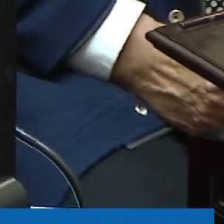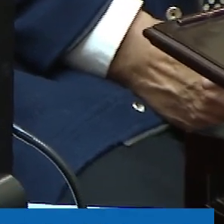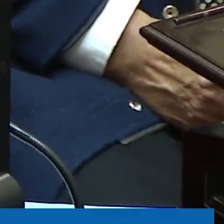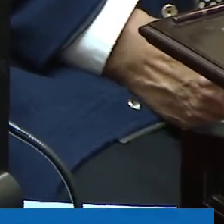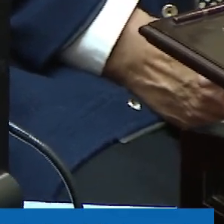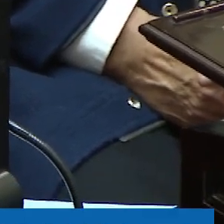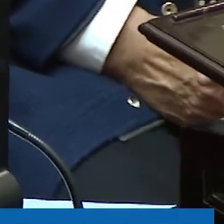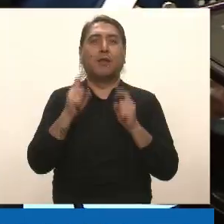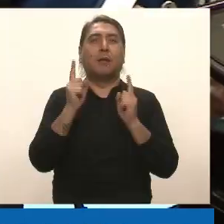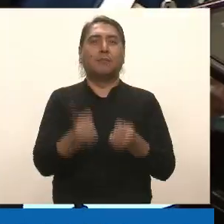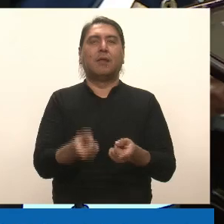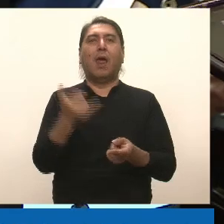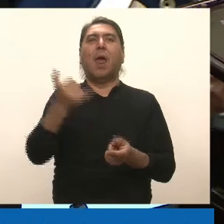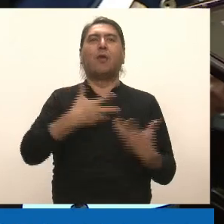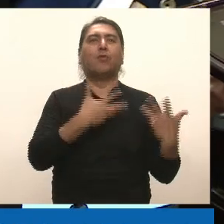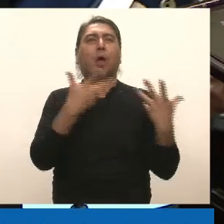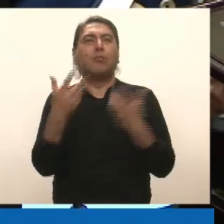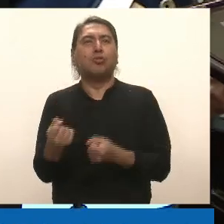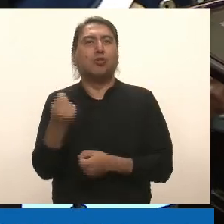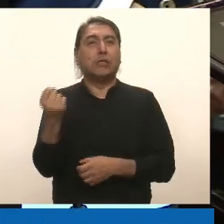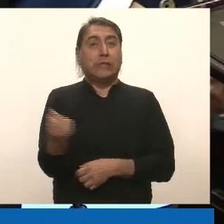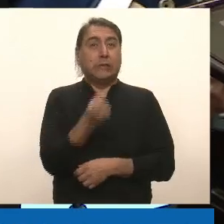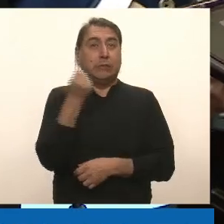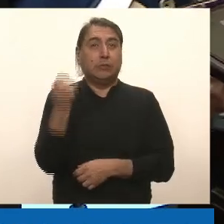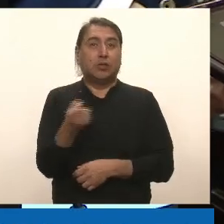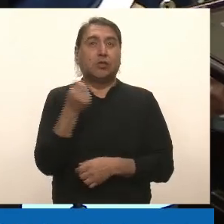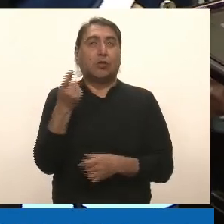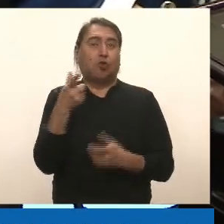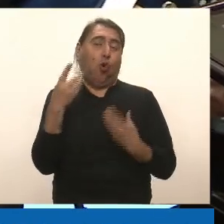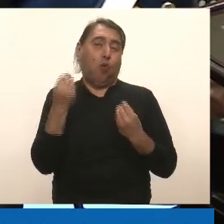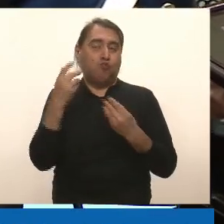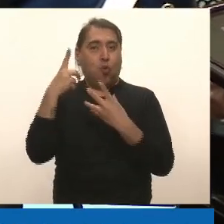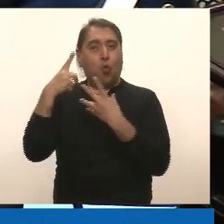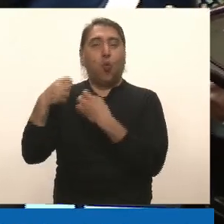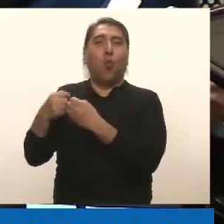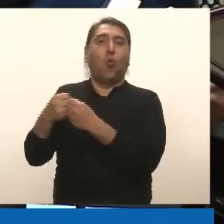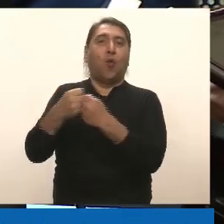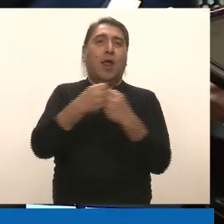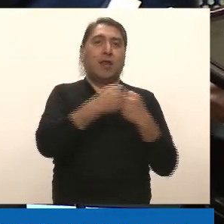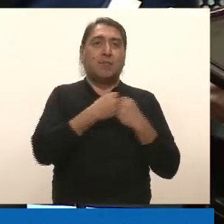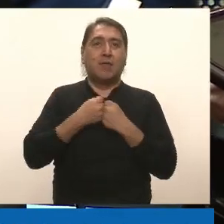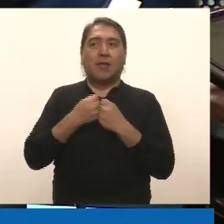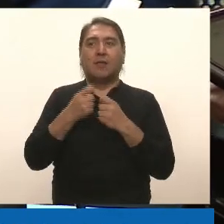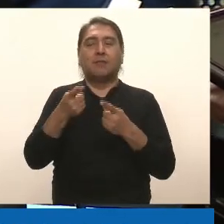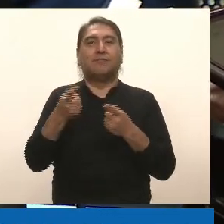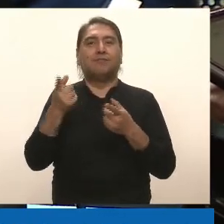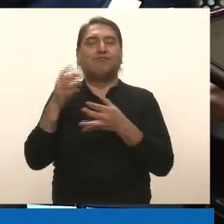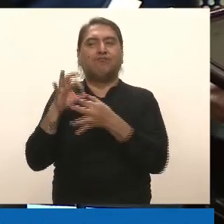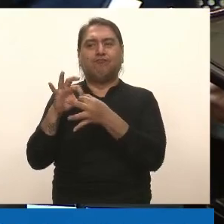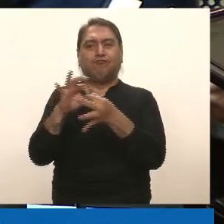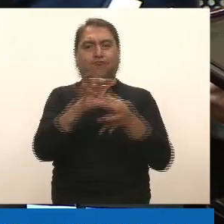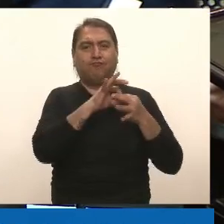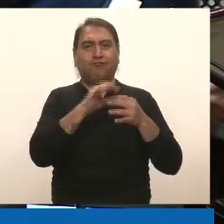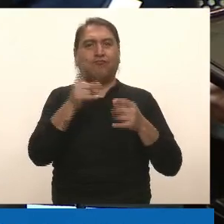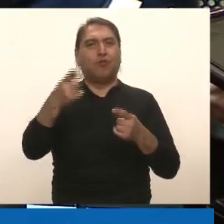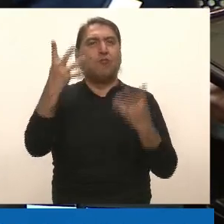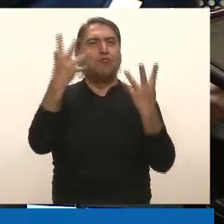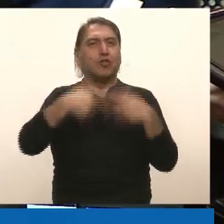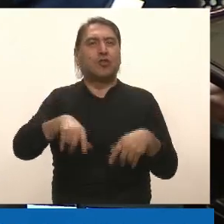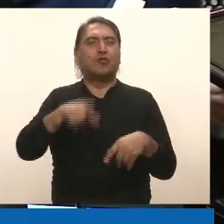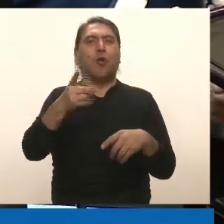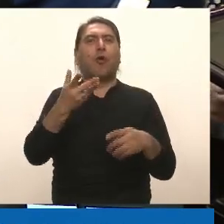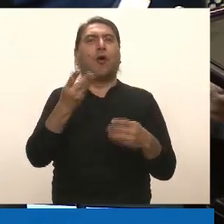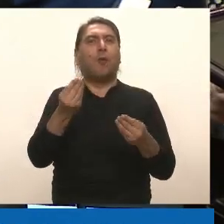lo cual tuvieron un apoyo importante por unanimidad. Son todos proyectos, como decía en esa reunión, que van